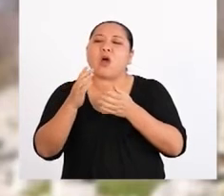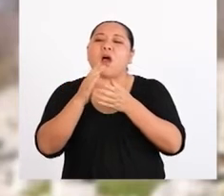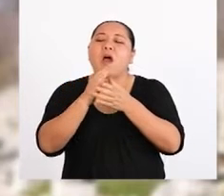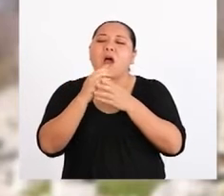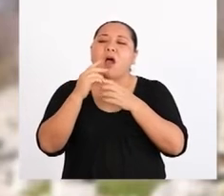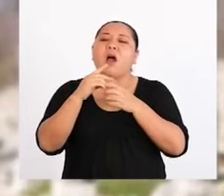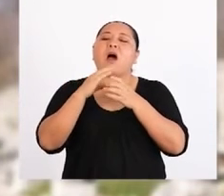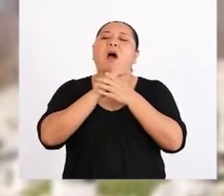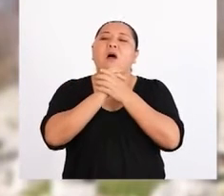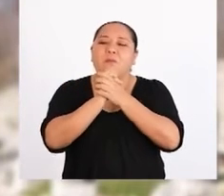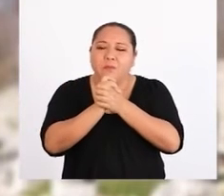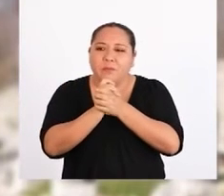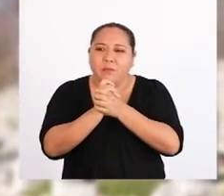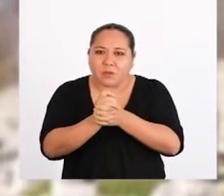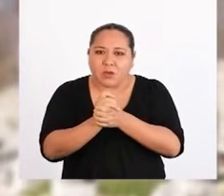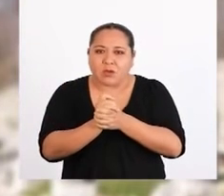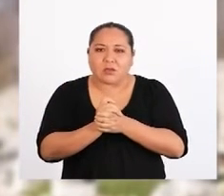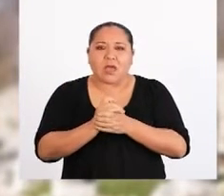compatriotas,